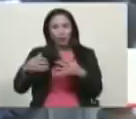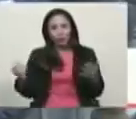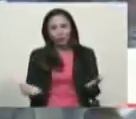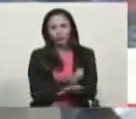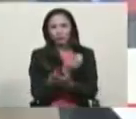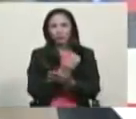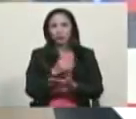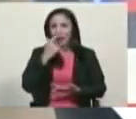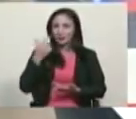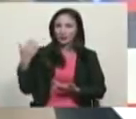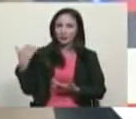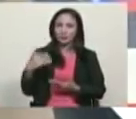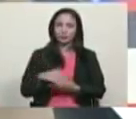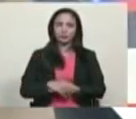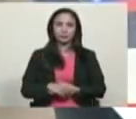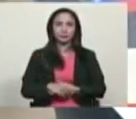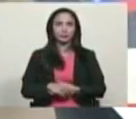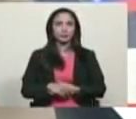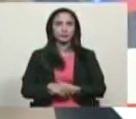injusticia.